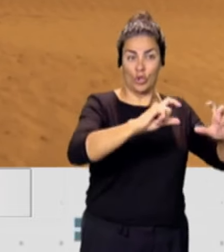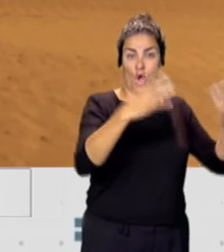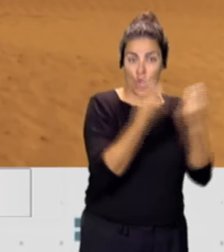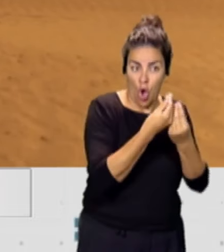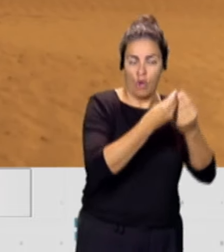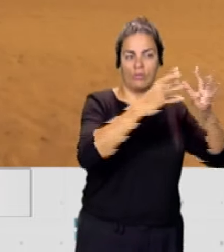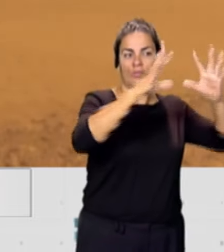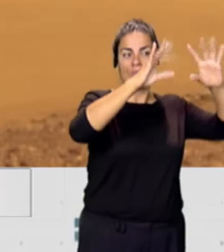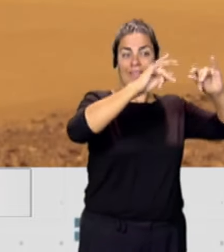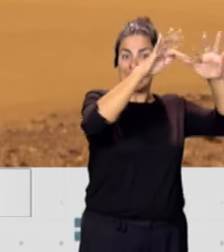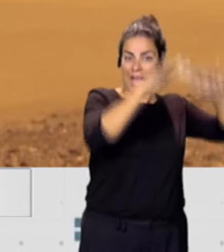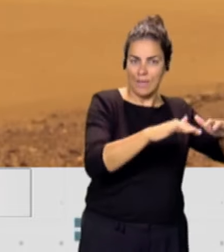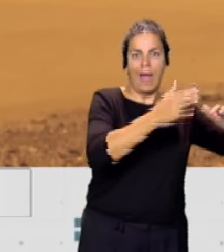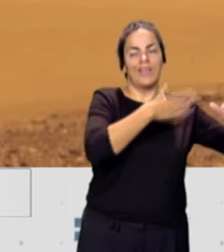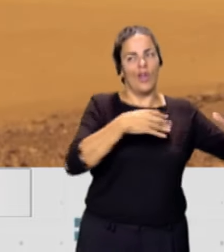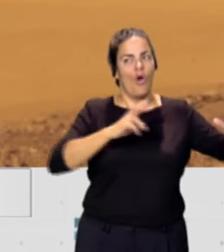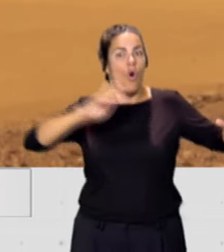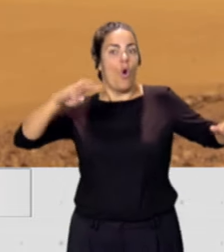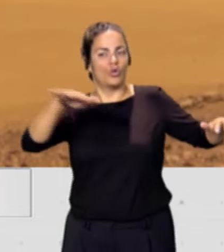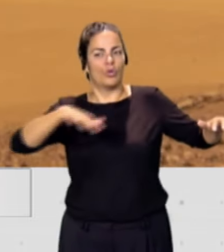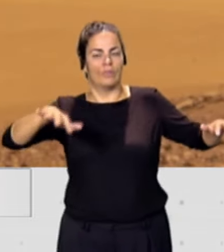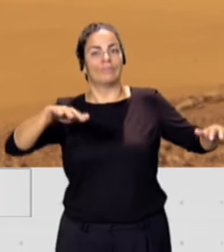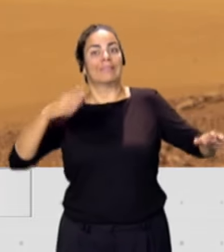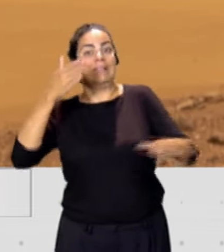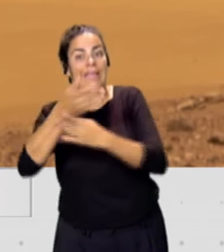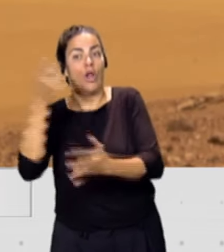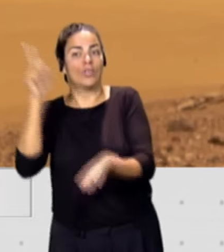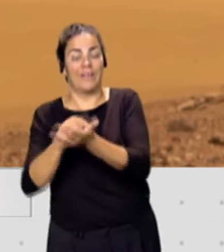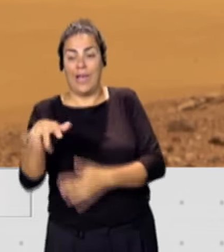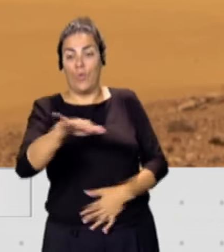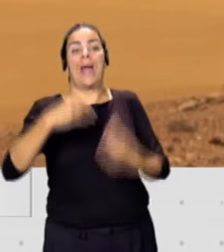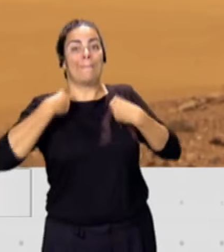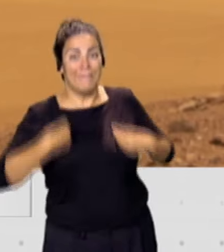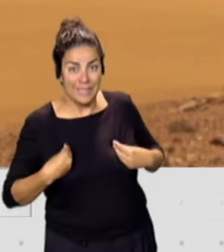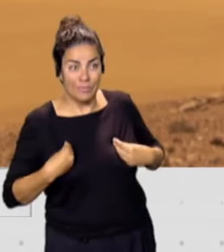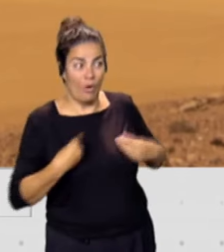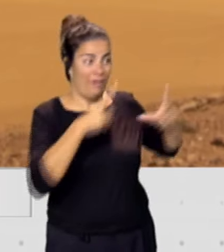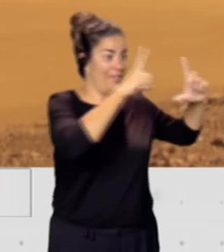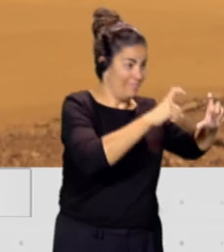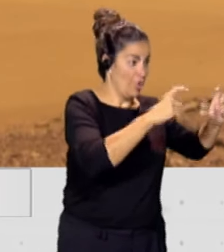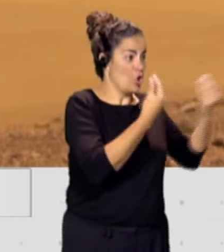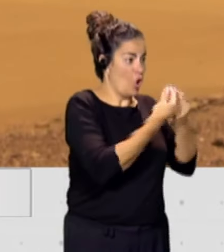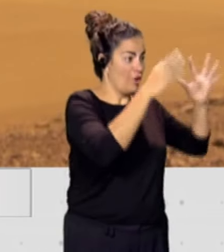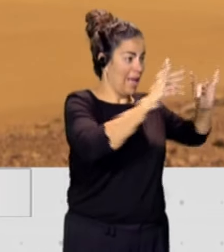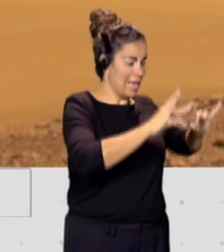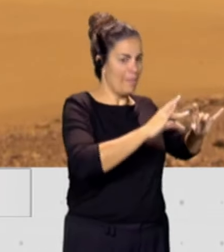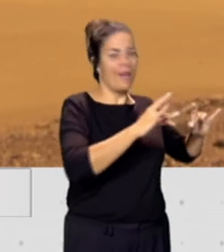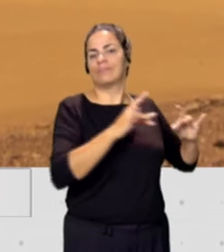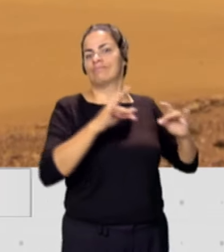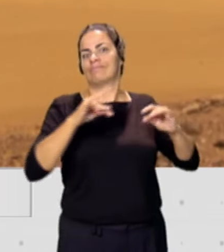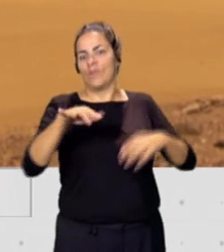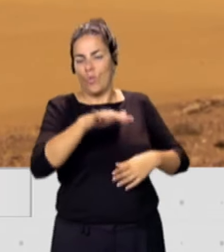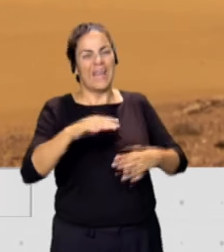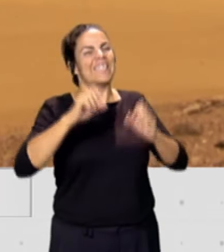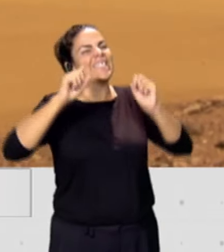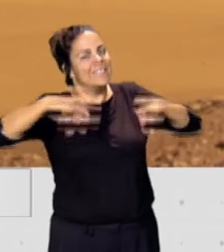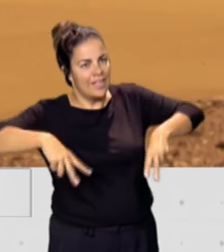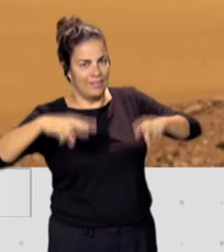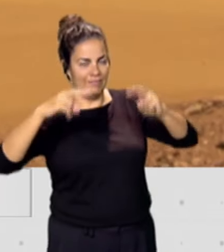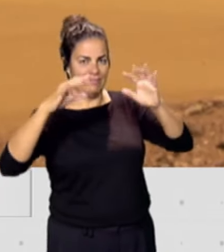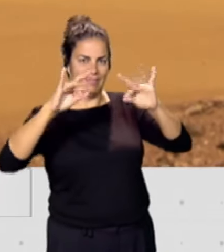esos lugares para poder que la gente sepa Hasta qué nivel la calima opaca no el el